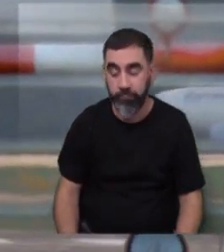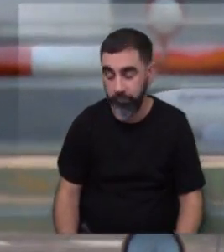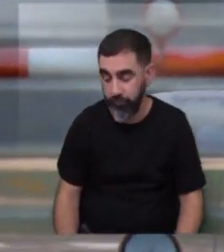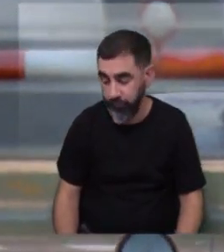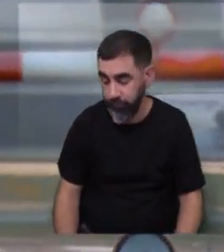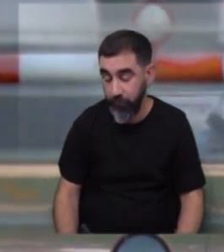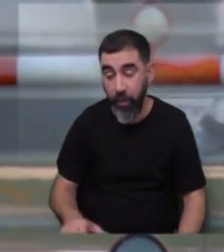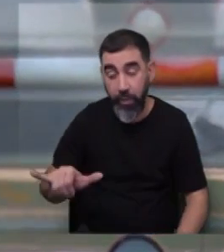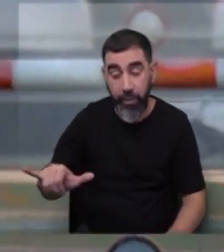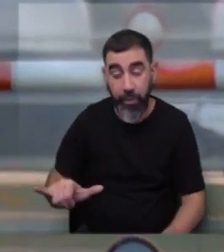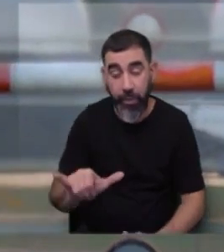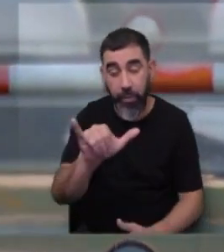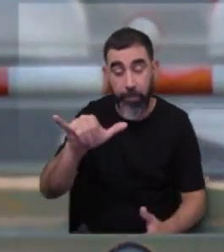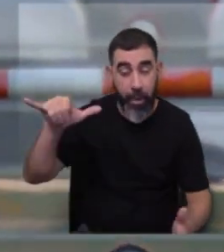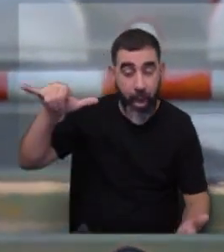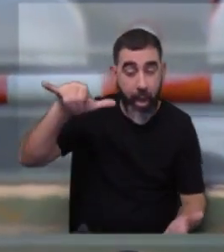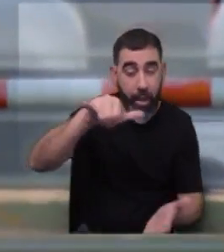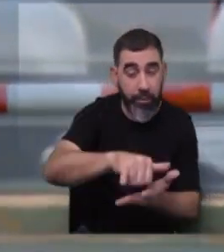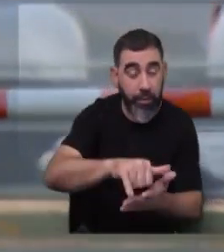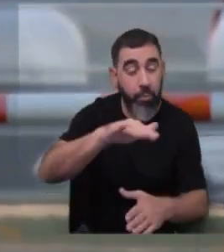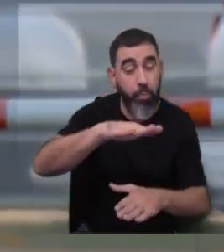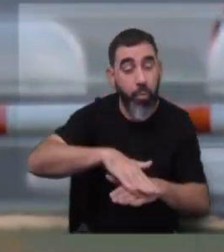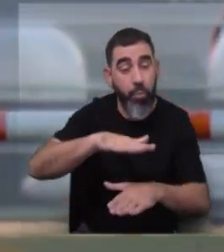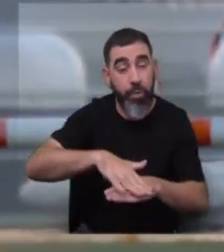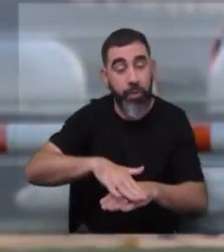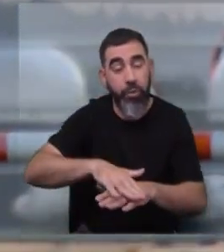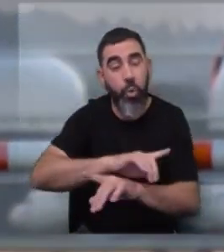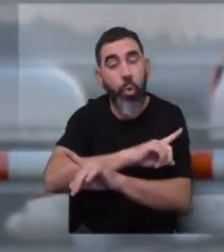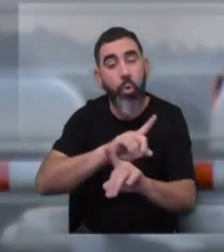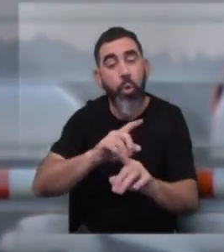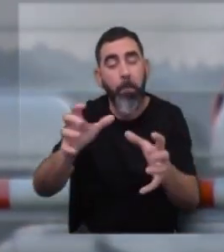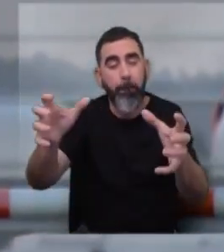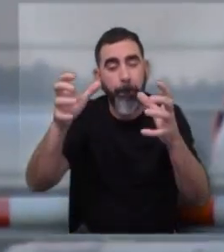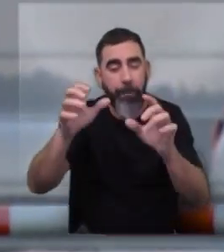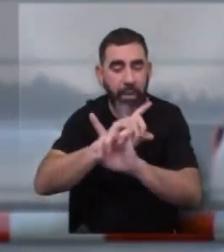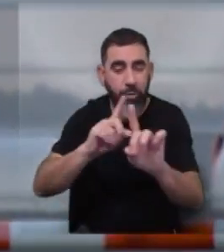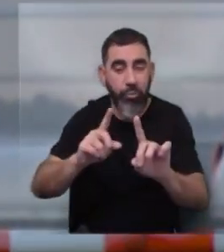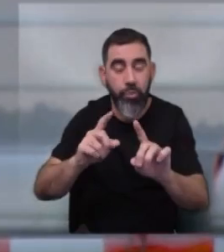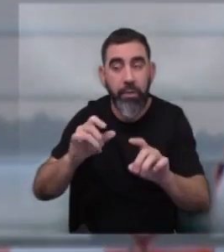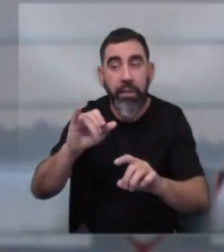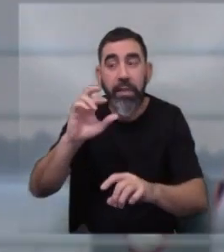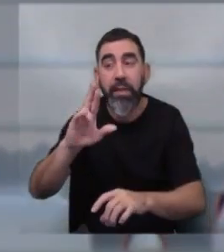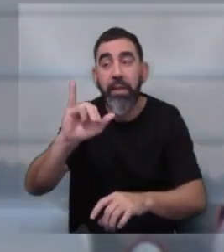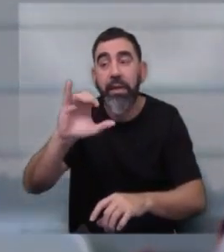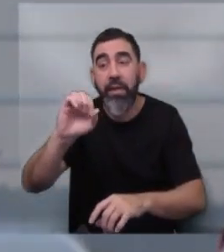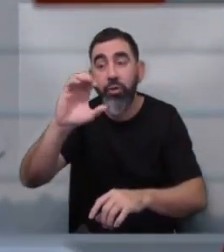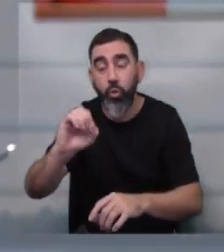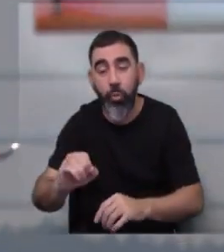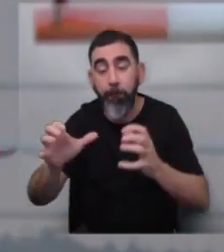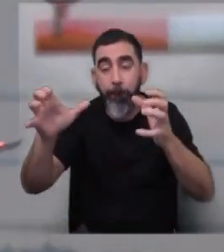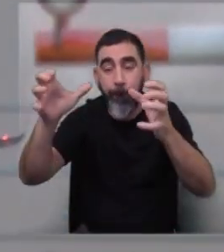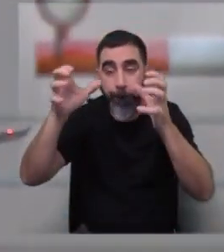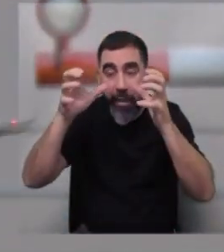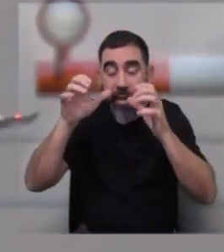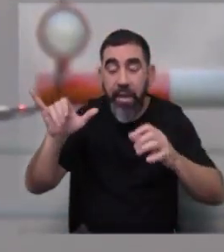El despegue y el aterrizaje son las fases de vuelo que yo no las llamaría más peligrosas, sino más riesgosas. Los peligros o amenazas en